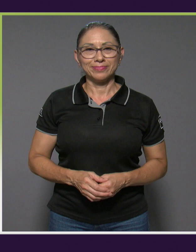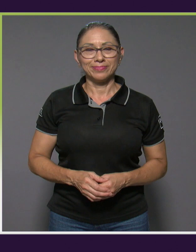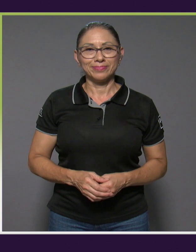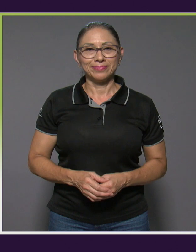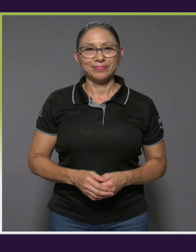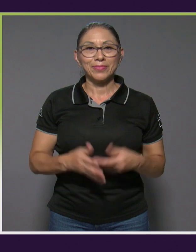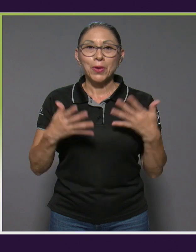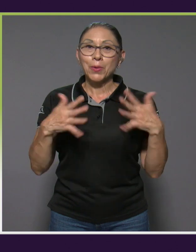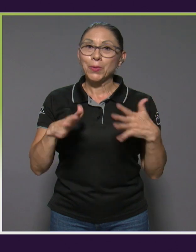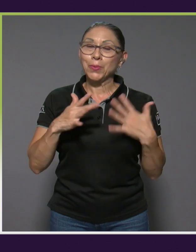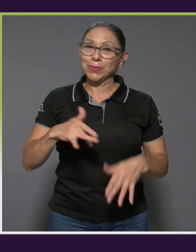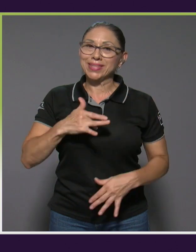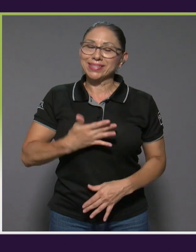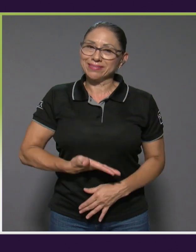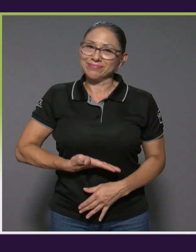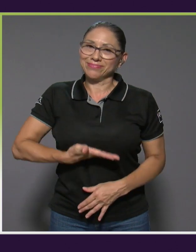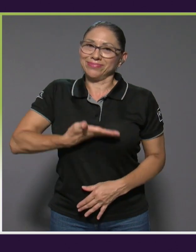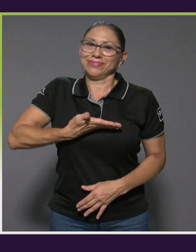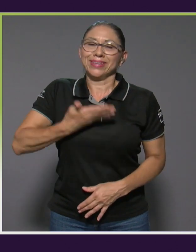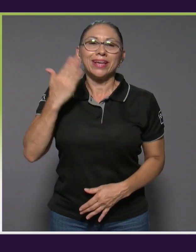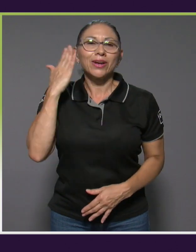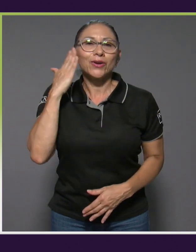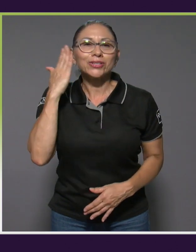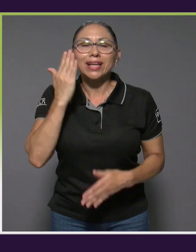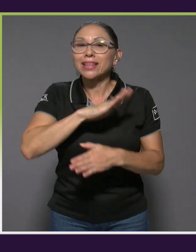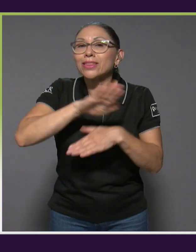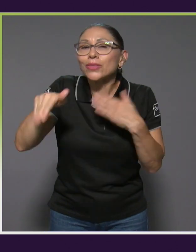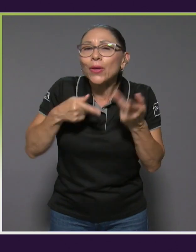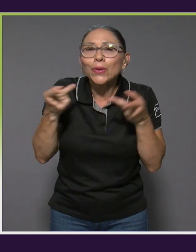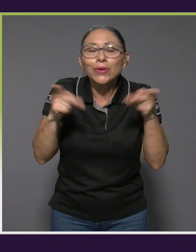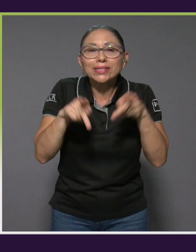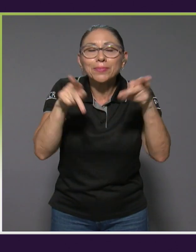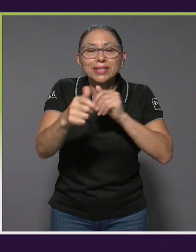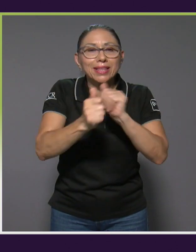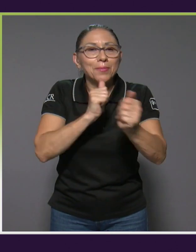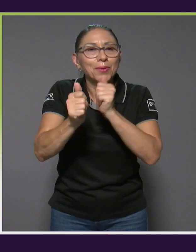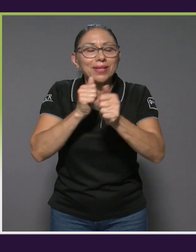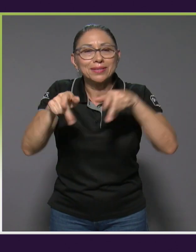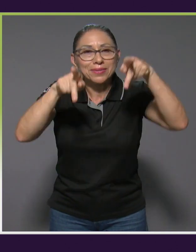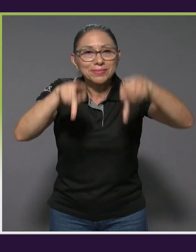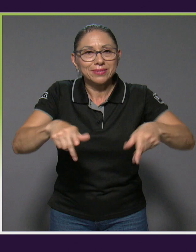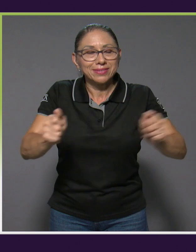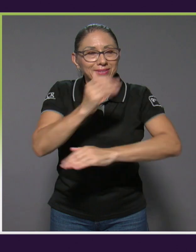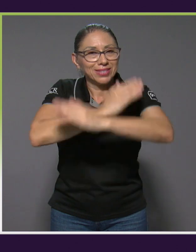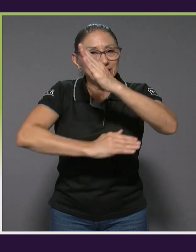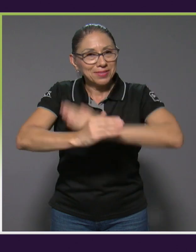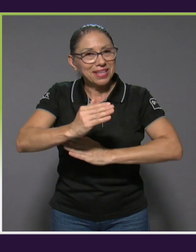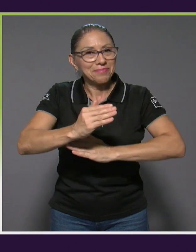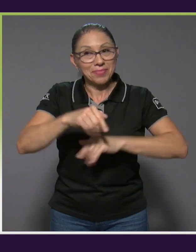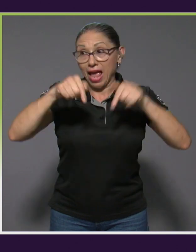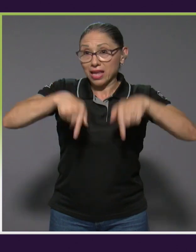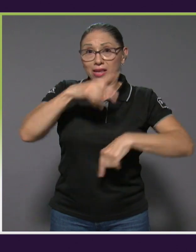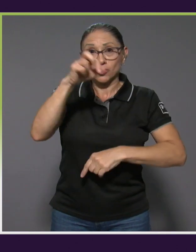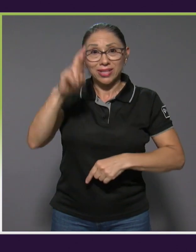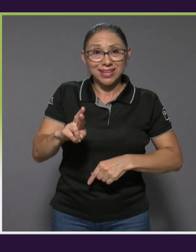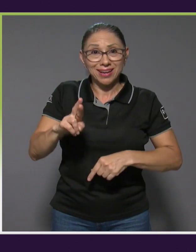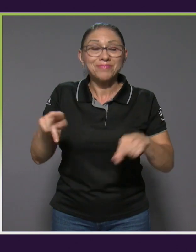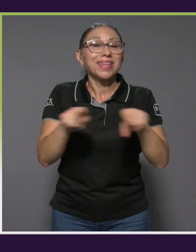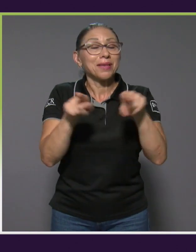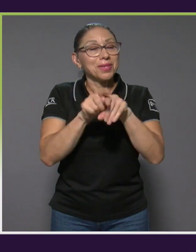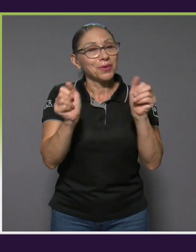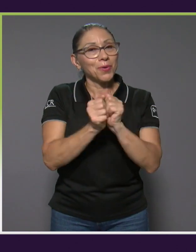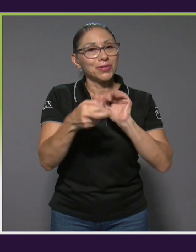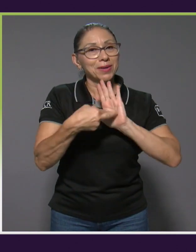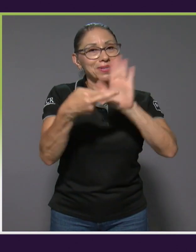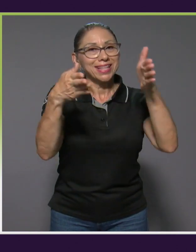Nos llena de mucho orgullo conocer todo lo que está sucediendo en el deporte para personas con discapacidad aquí en Costa Rica, pero también con